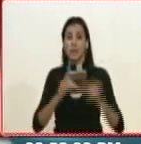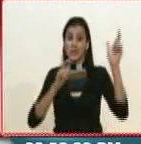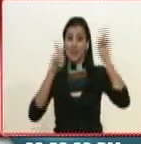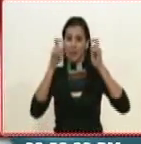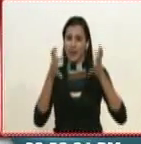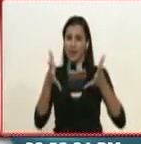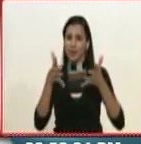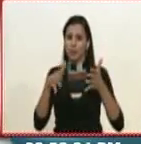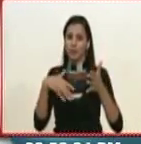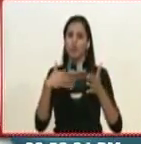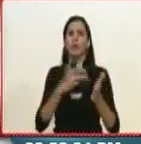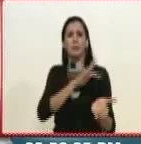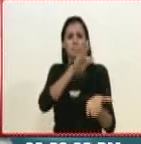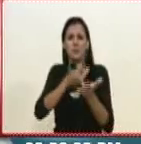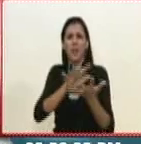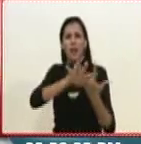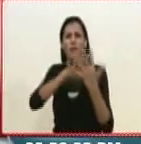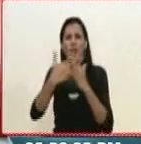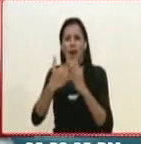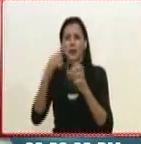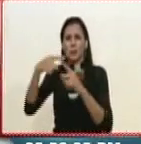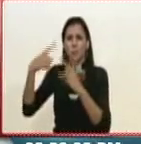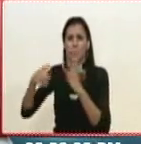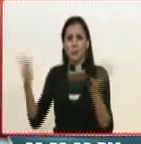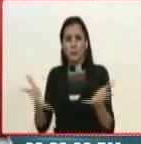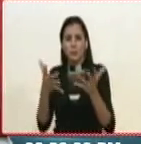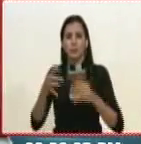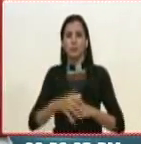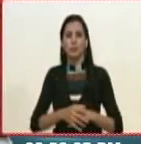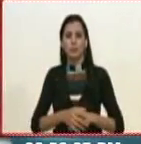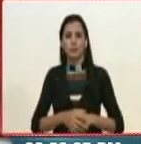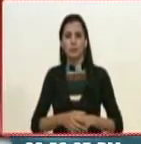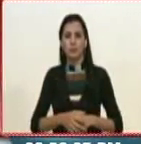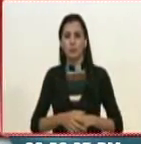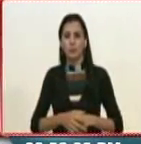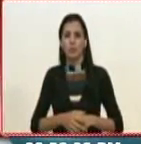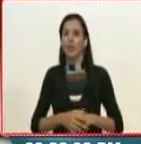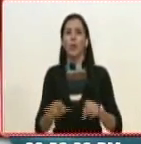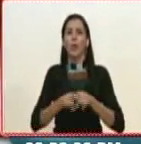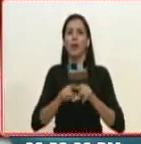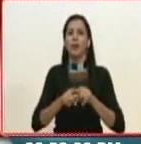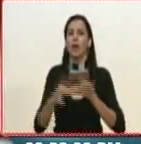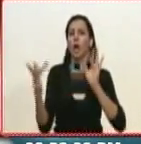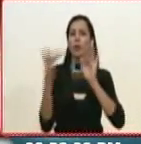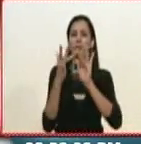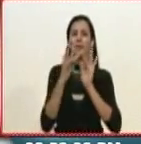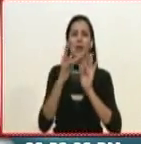a nuestro barrio en el sur del Bronx, se ha creado un puente de solidaridad que existe